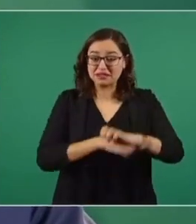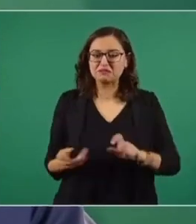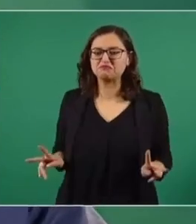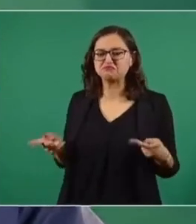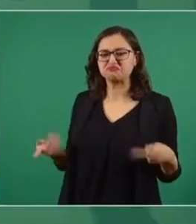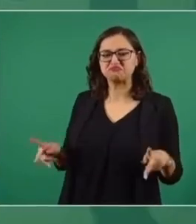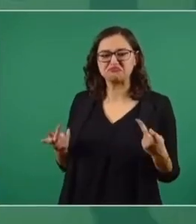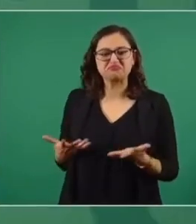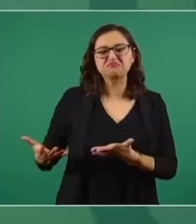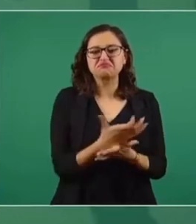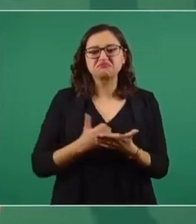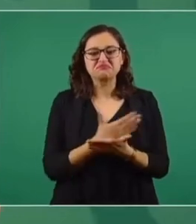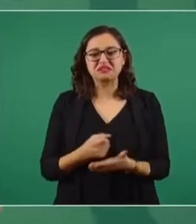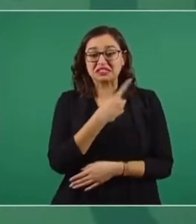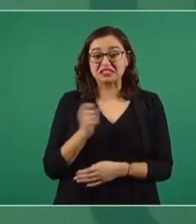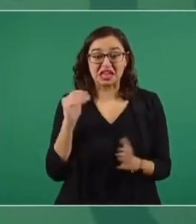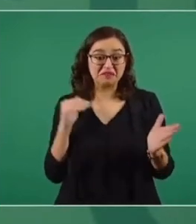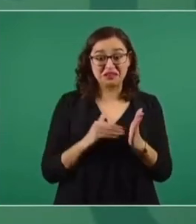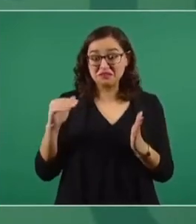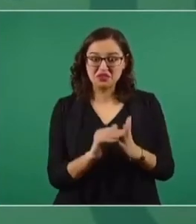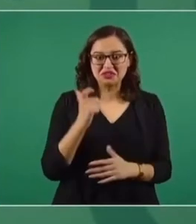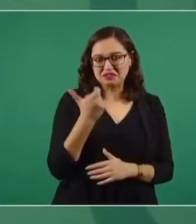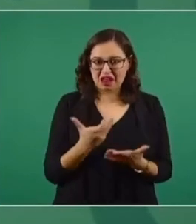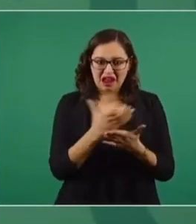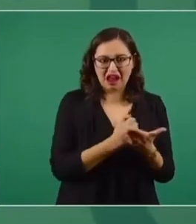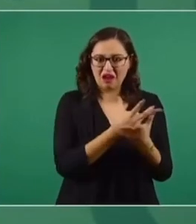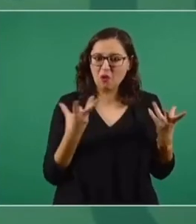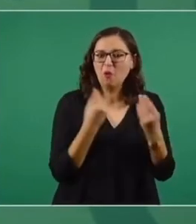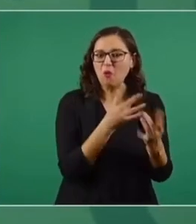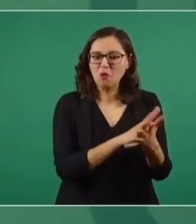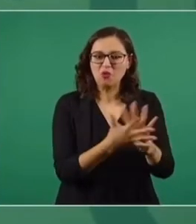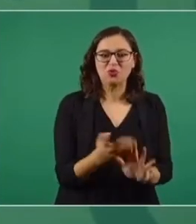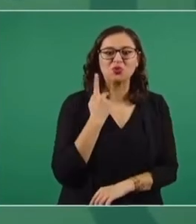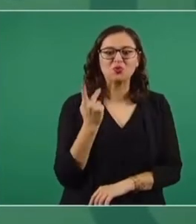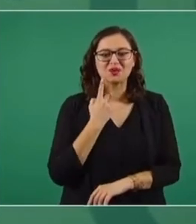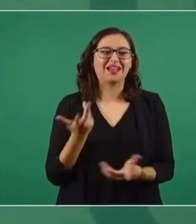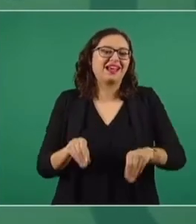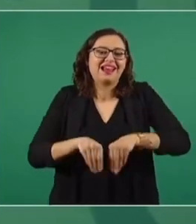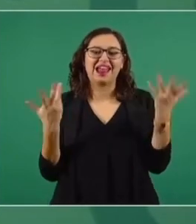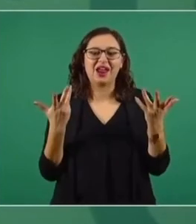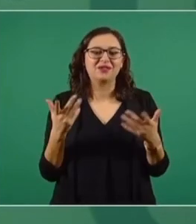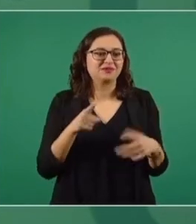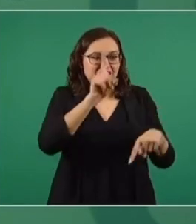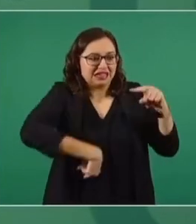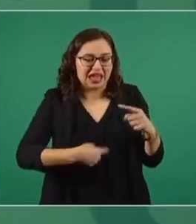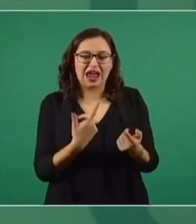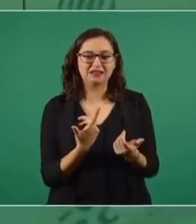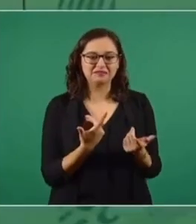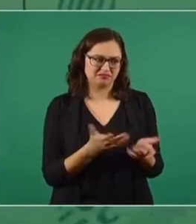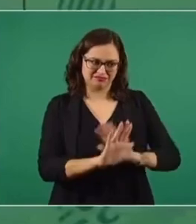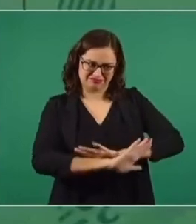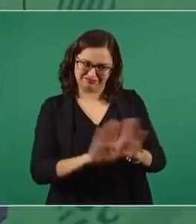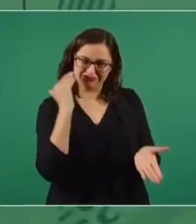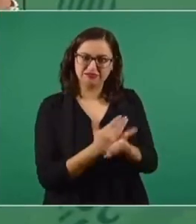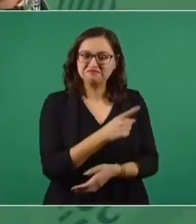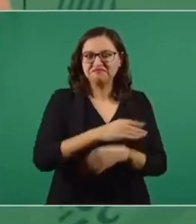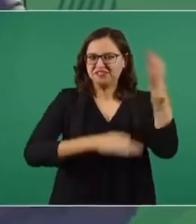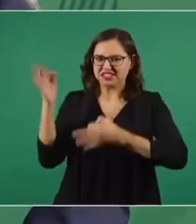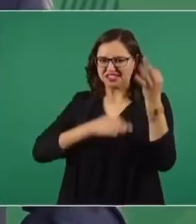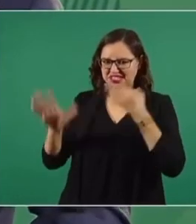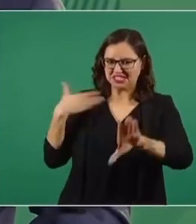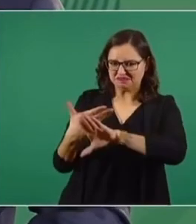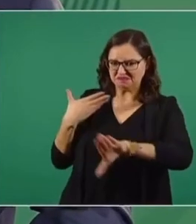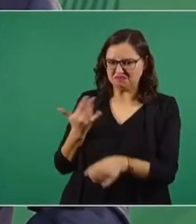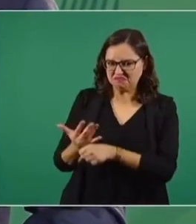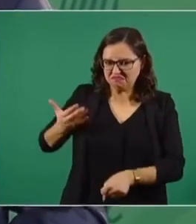vinculados con políticos. Pues claro que la campaña mediática la alentaron ellos y nos pusieron todos